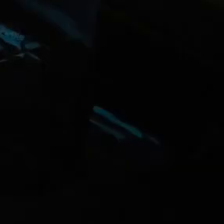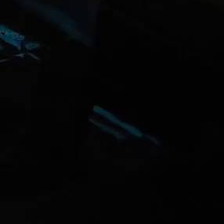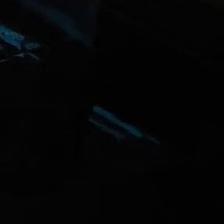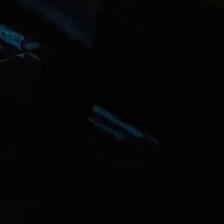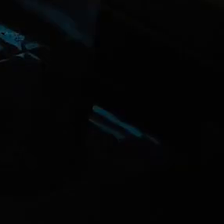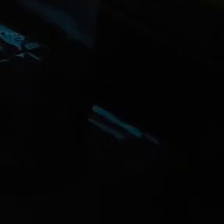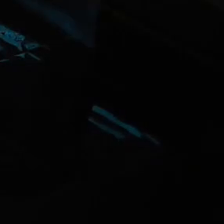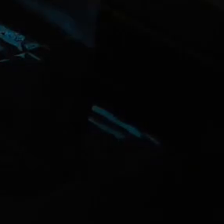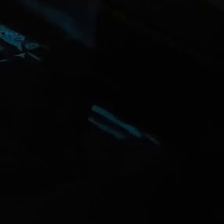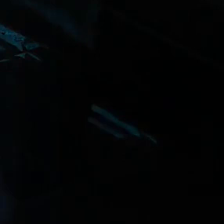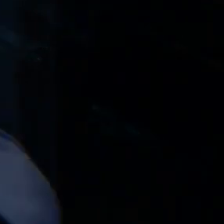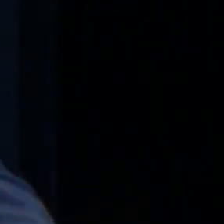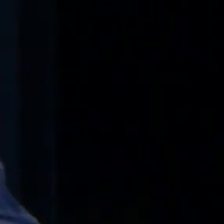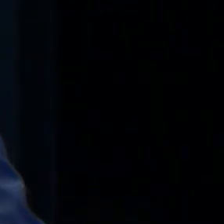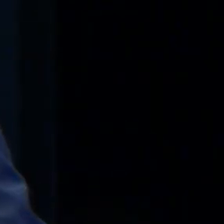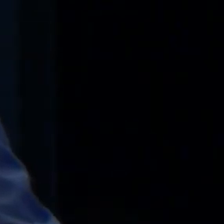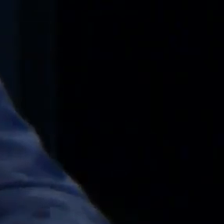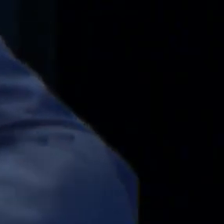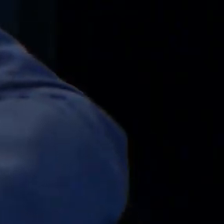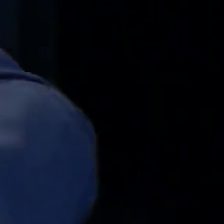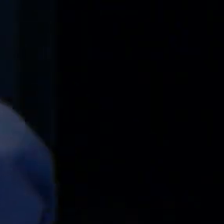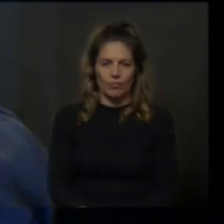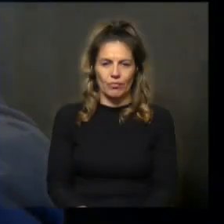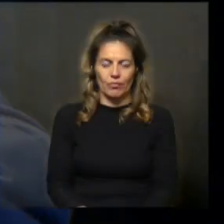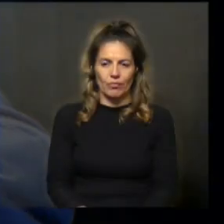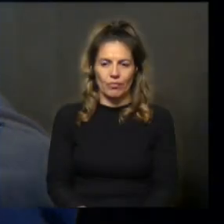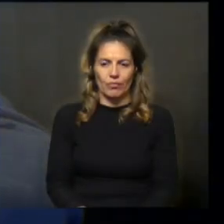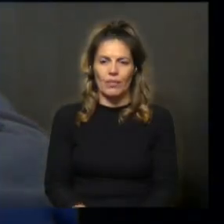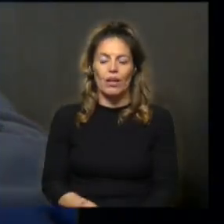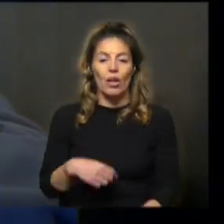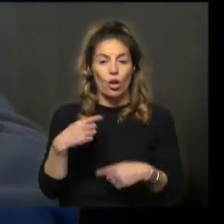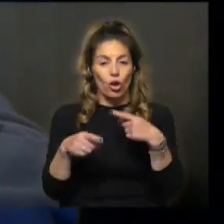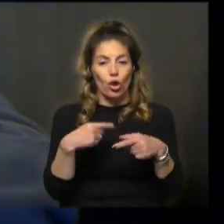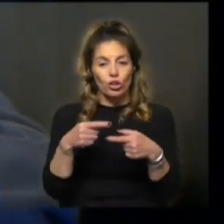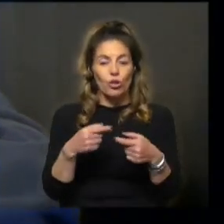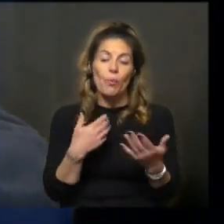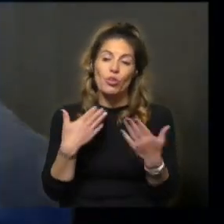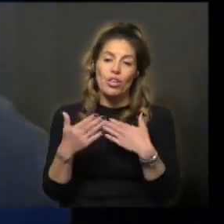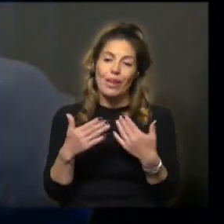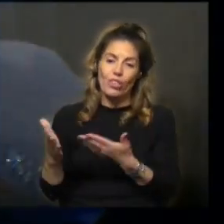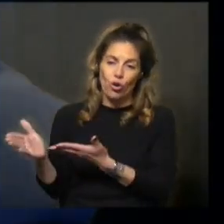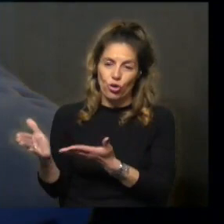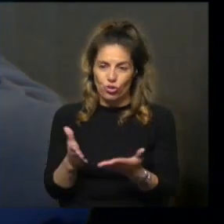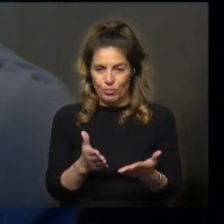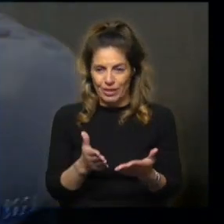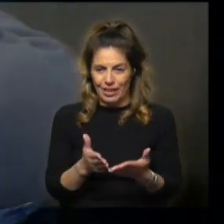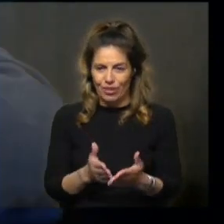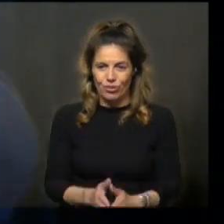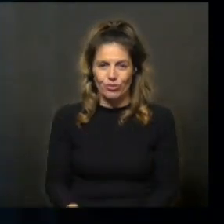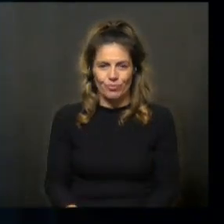historia muy bien seguimos conversando con Graciela Jorge y Gabriel Otero